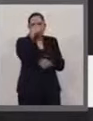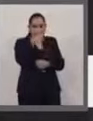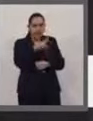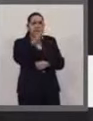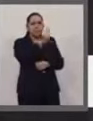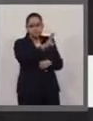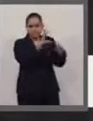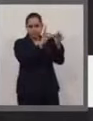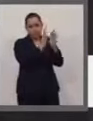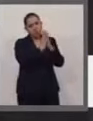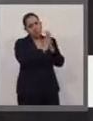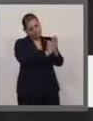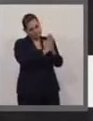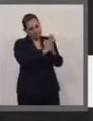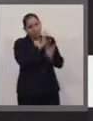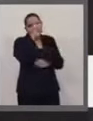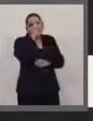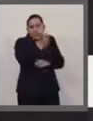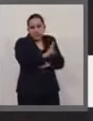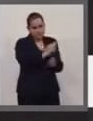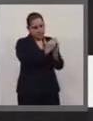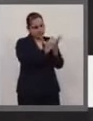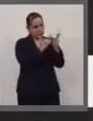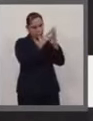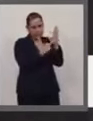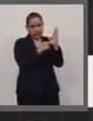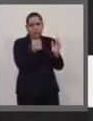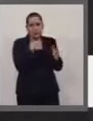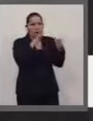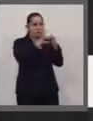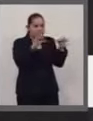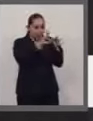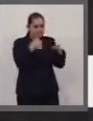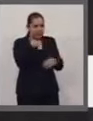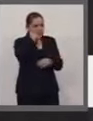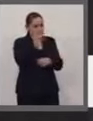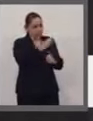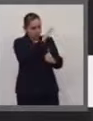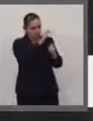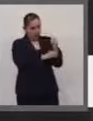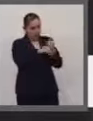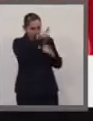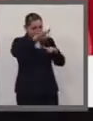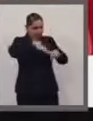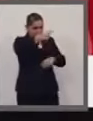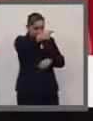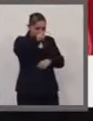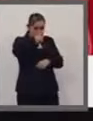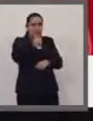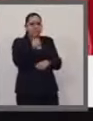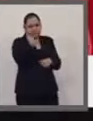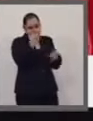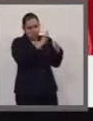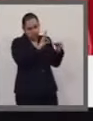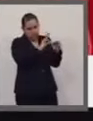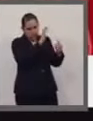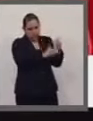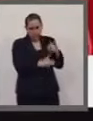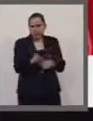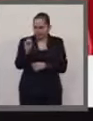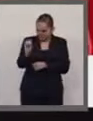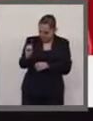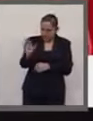responderla. Le pido respete el reglamento y me deje terminar a la alusión personal que usted me hizo. Se lo agradezco, diputado, pero por